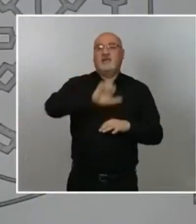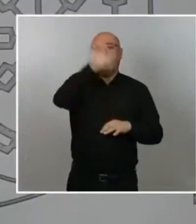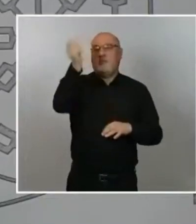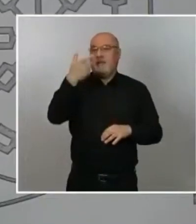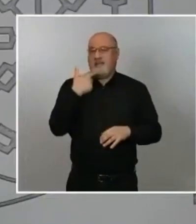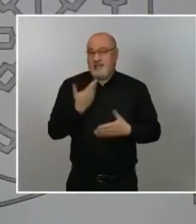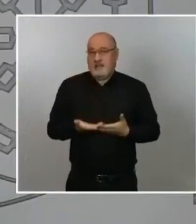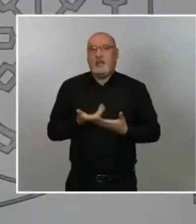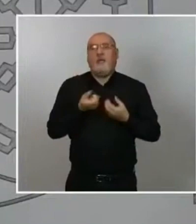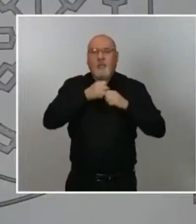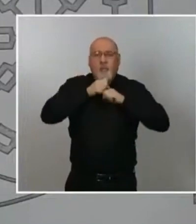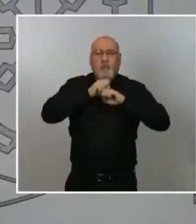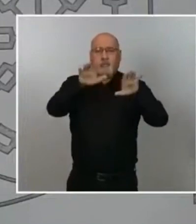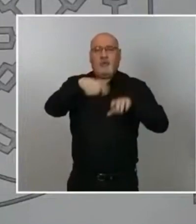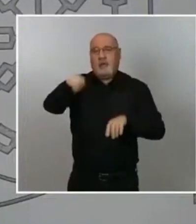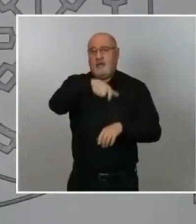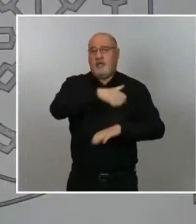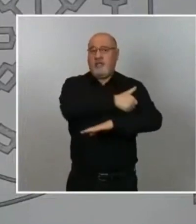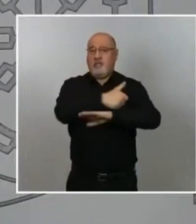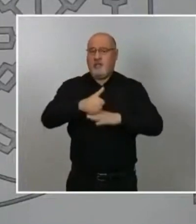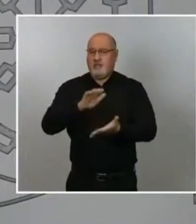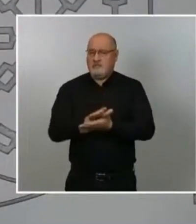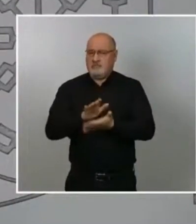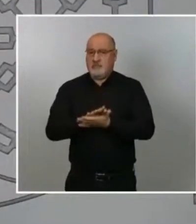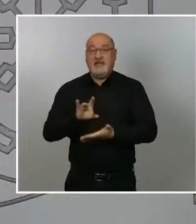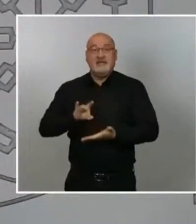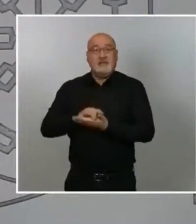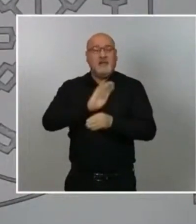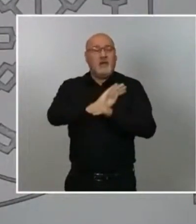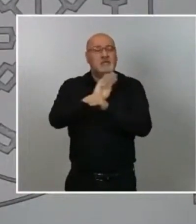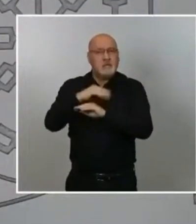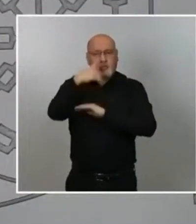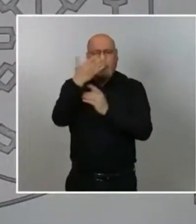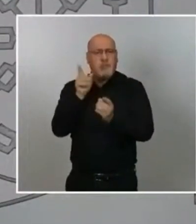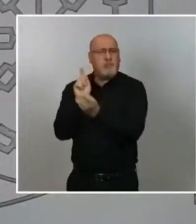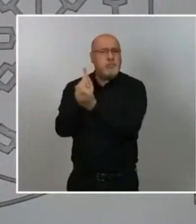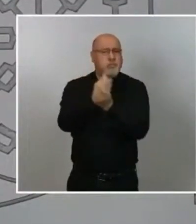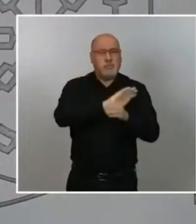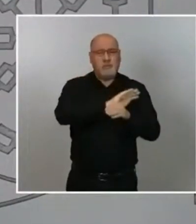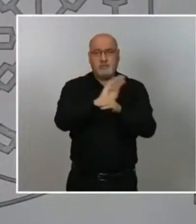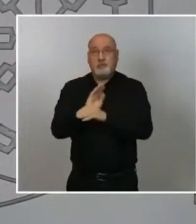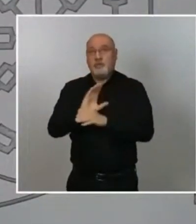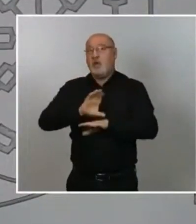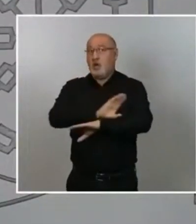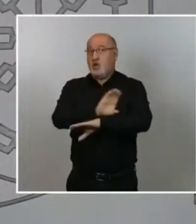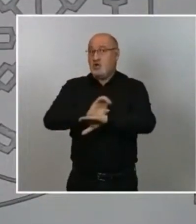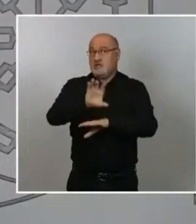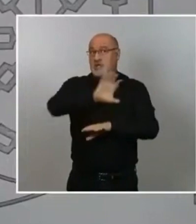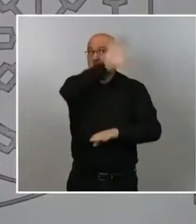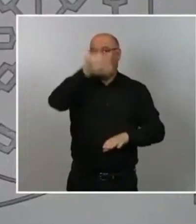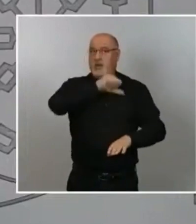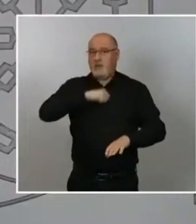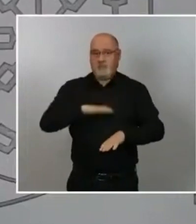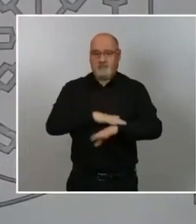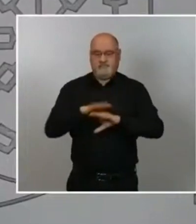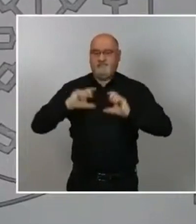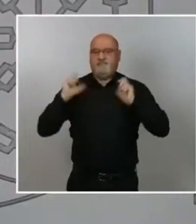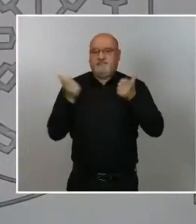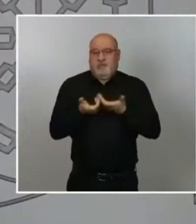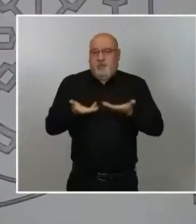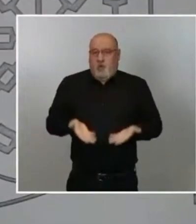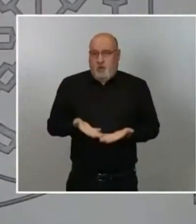a la ciudadanía. Nuestros servicios asistenciales, compartido ahora con los consejeros y consejeras, están también, digamos,